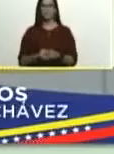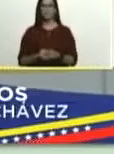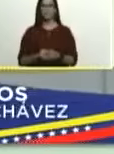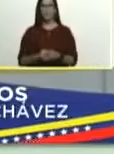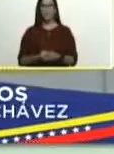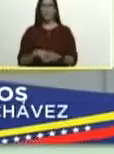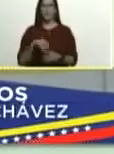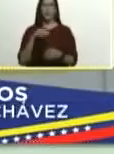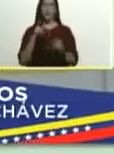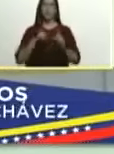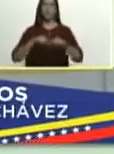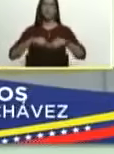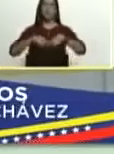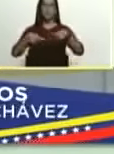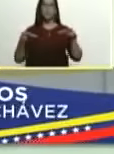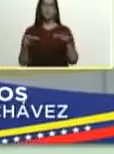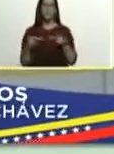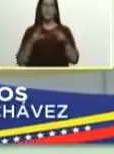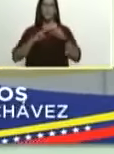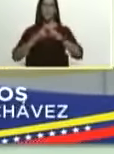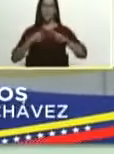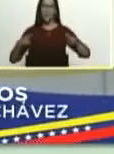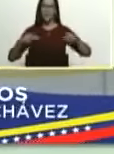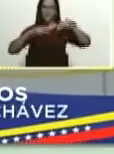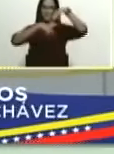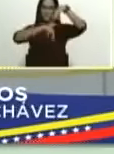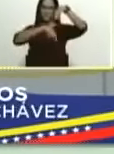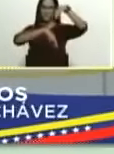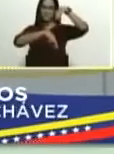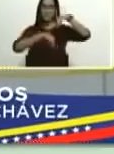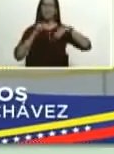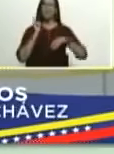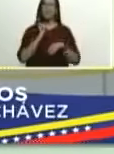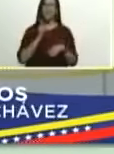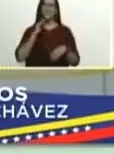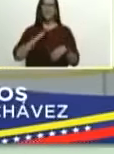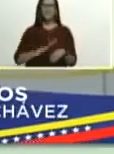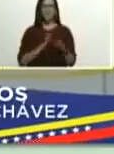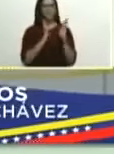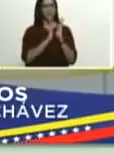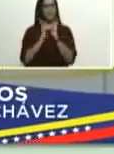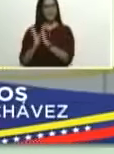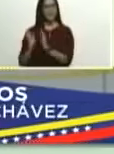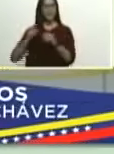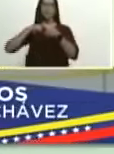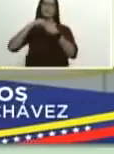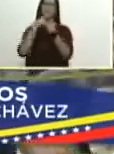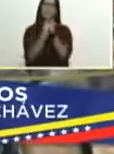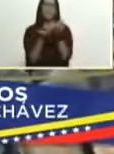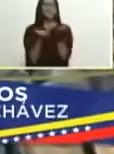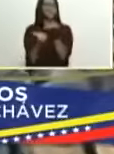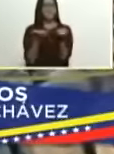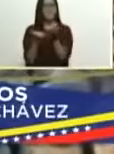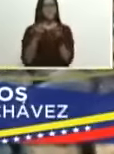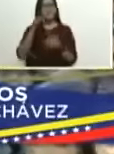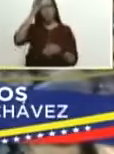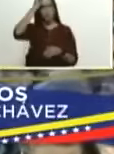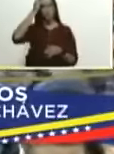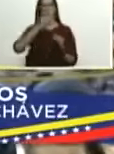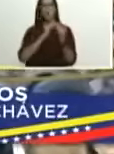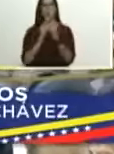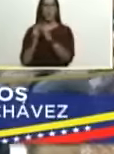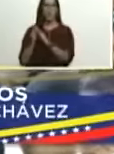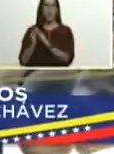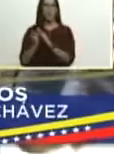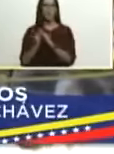Los cuadrantes de paz, Ceballos, tienen que estar organizados, articulados y al servicio de los consejos comunales y de las